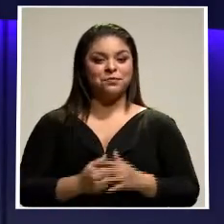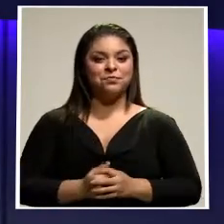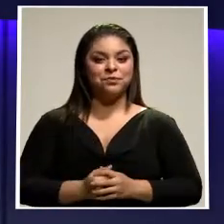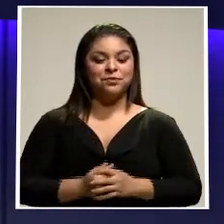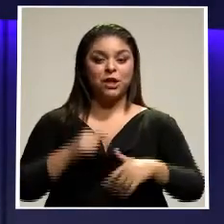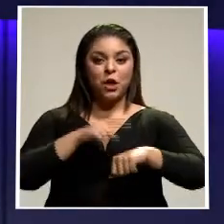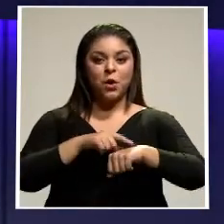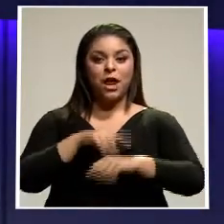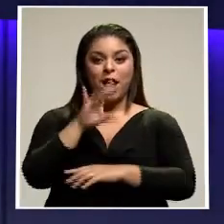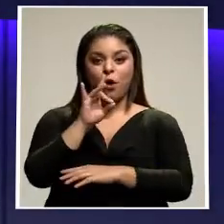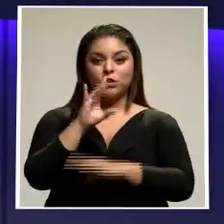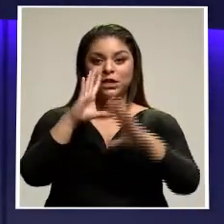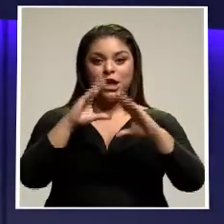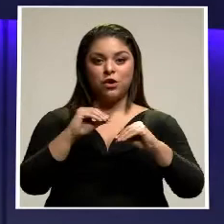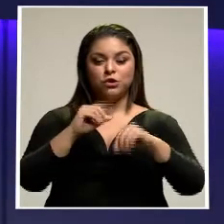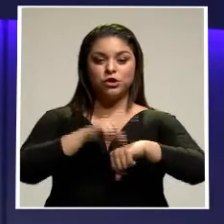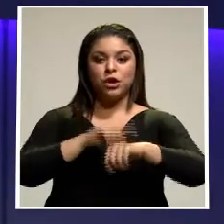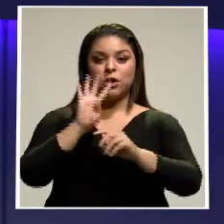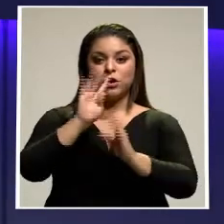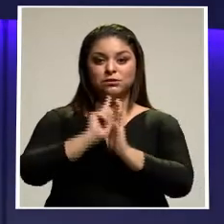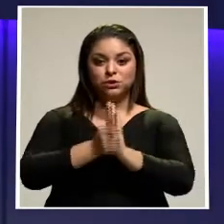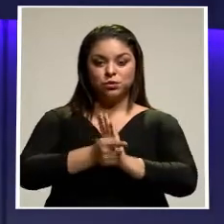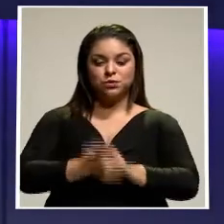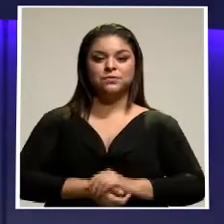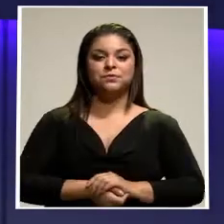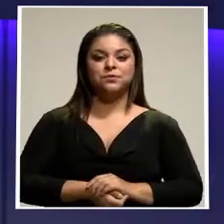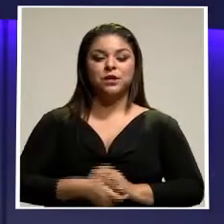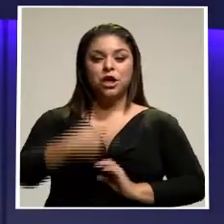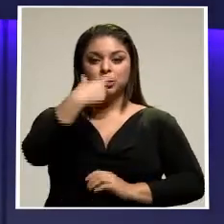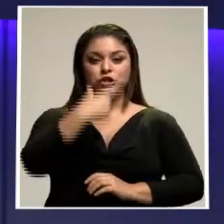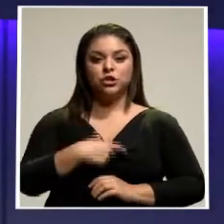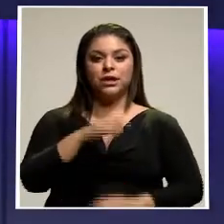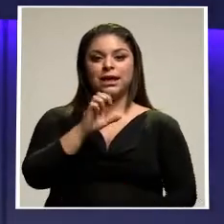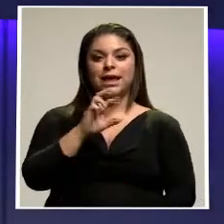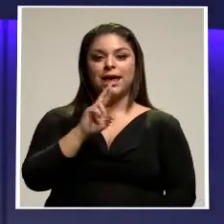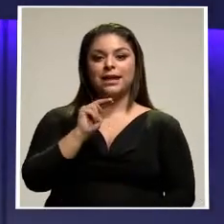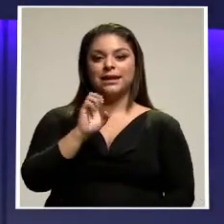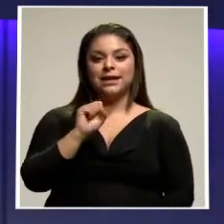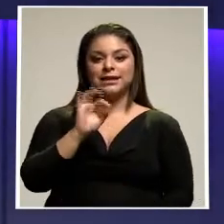las 8 de la noche con 4 minutos. Soy Ernesto Rivera.